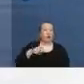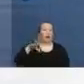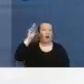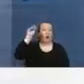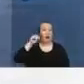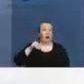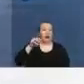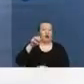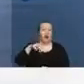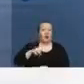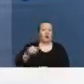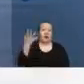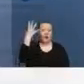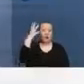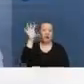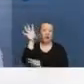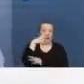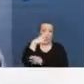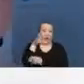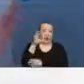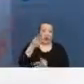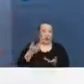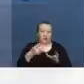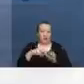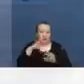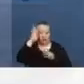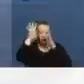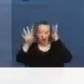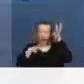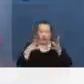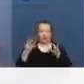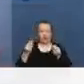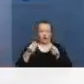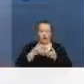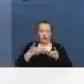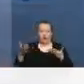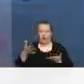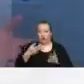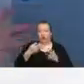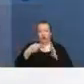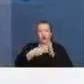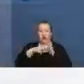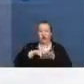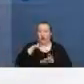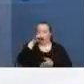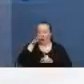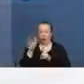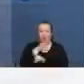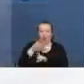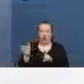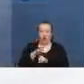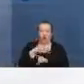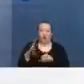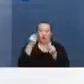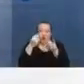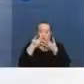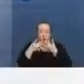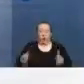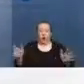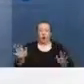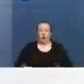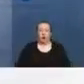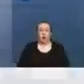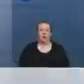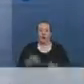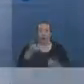manera la fuerza armada pulmonar y culé sólo resiste el menor análisis pero cualquier cosa ya se dice veamos el siguiente